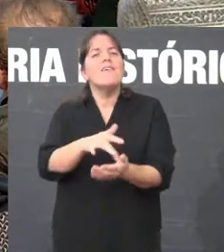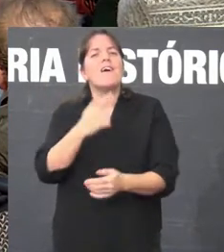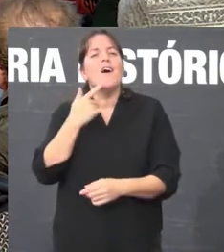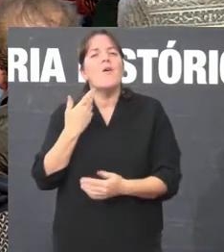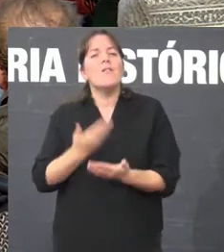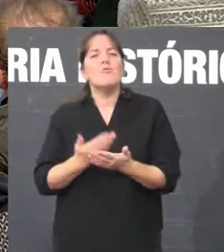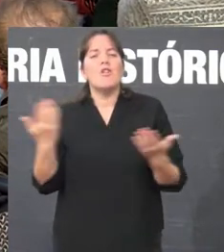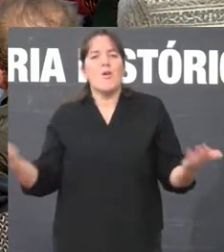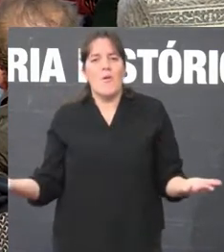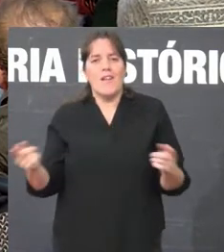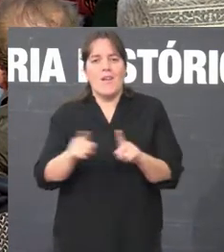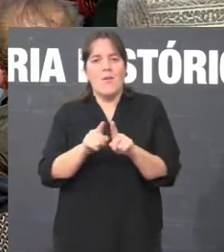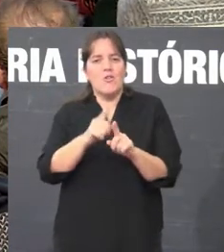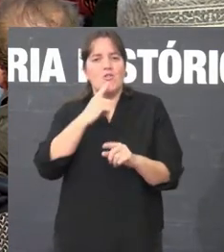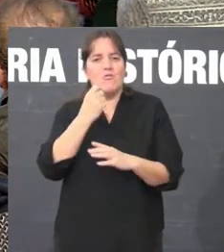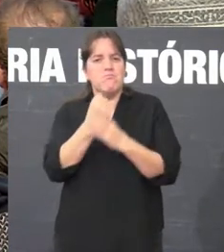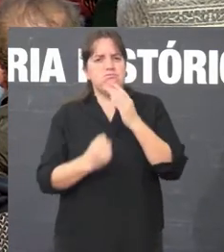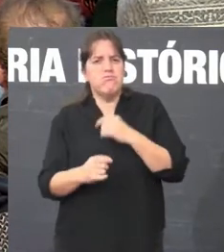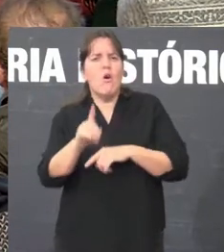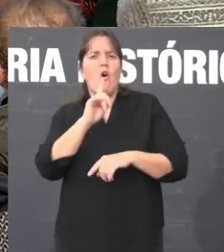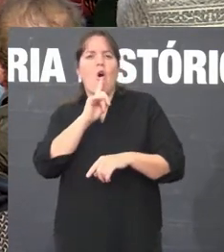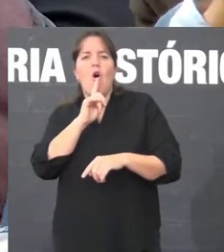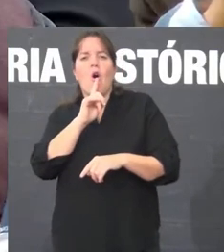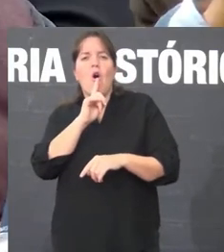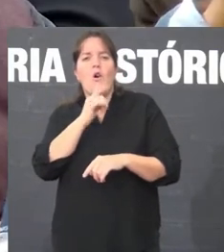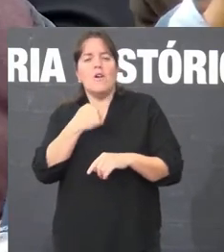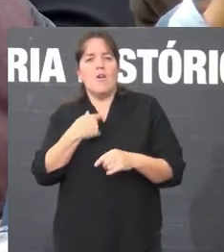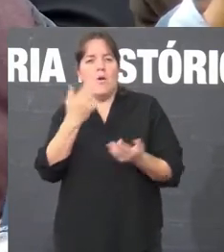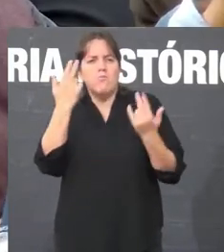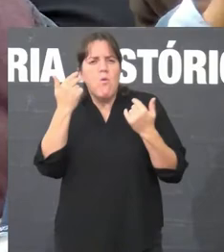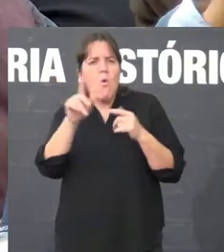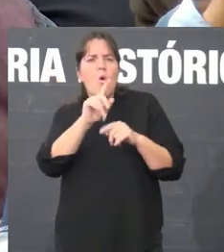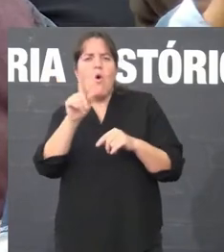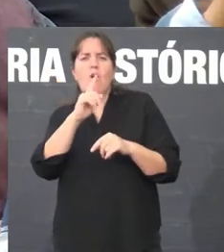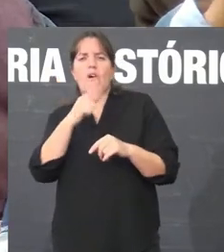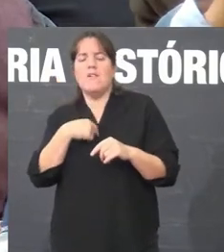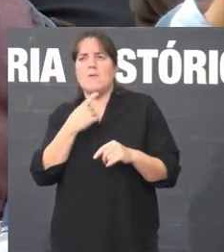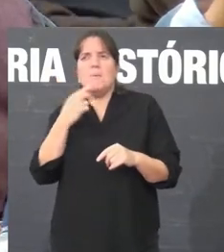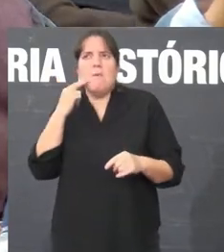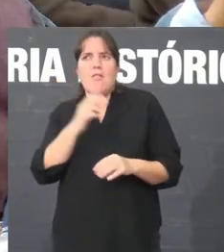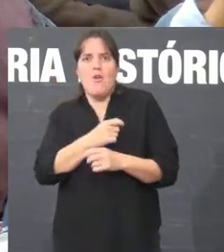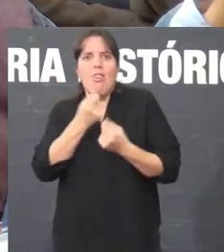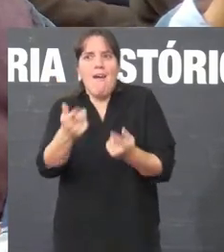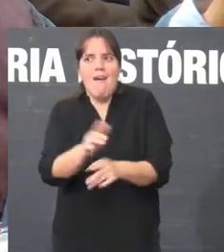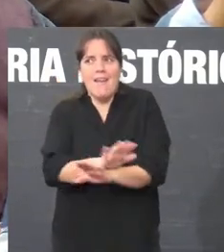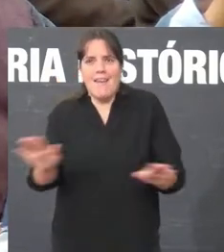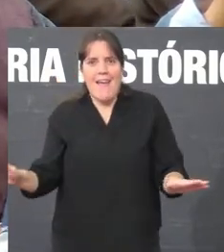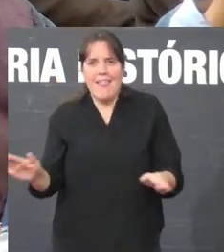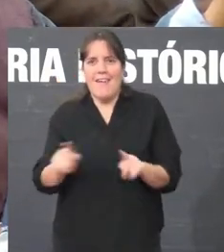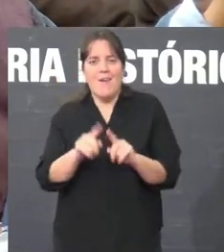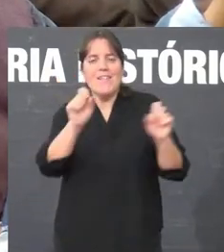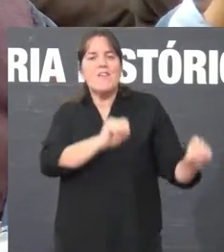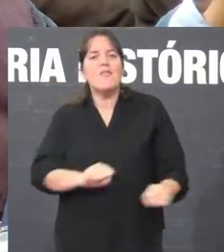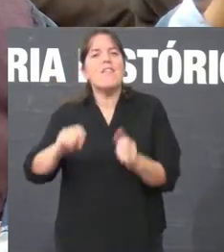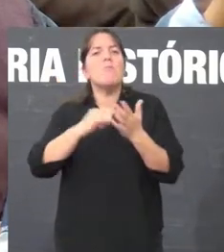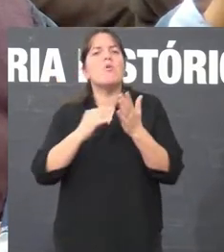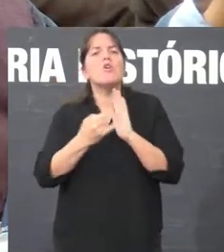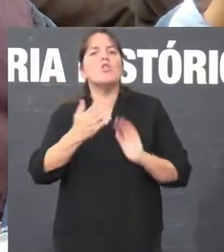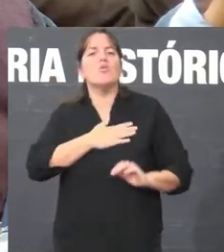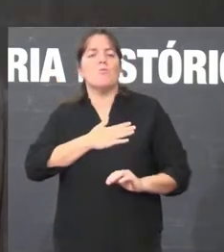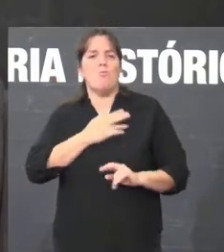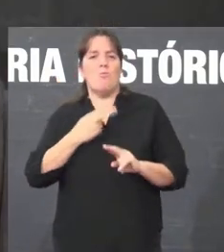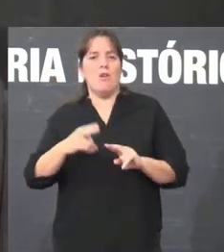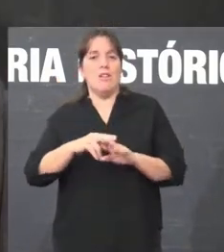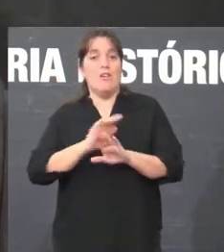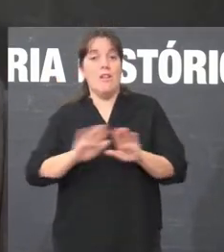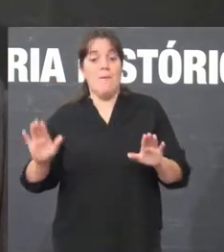ao contrario, non? Que podemos ir ali e defender con contundencia a posición política que representan os nosos proxectos políticos. No do caso